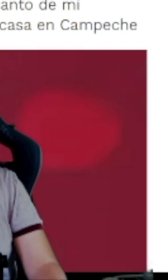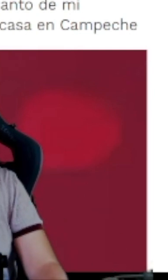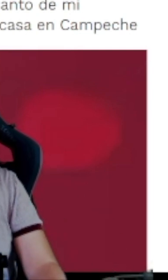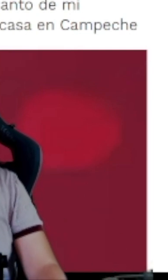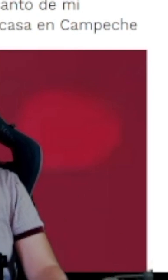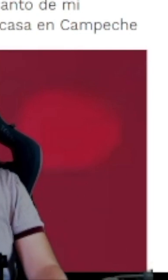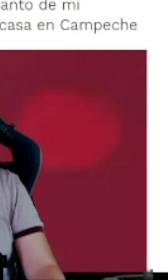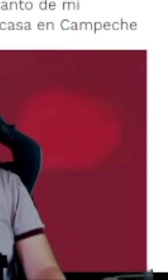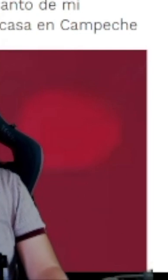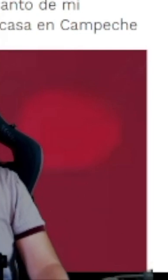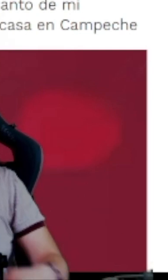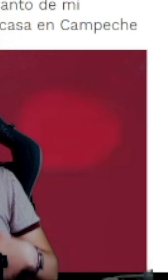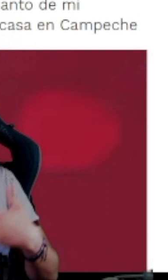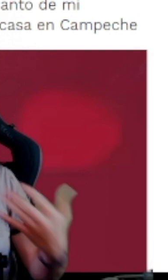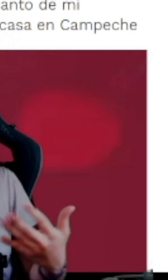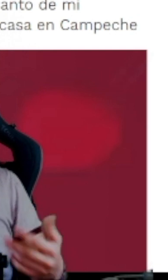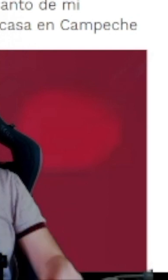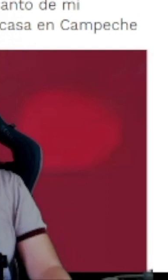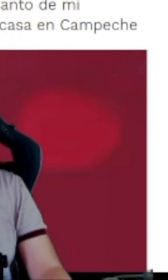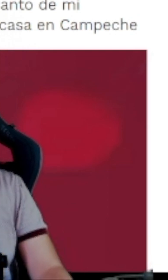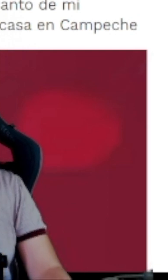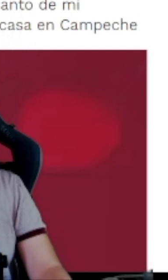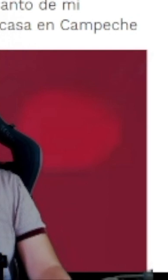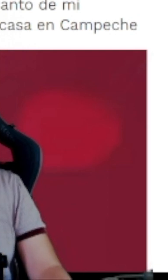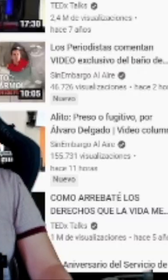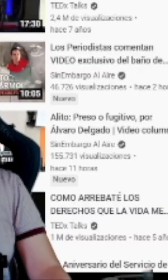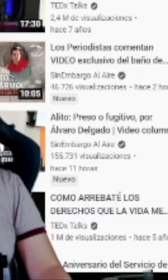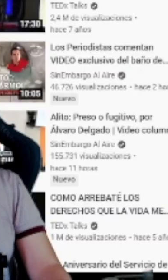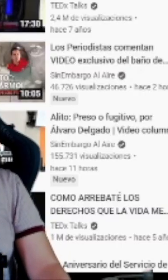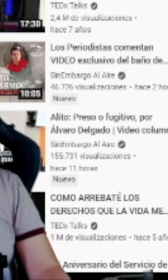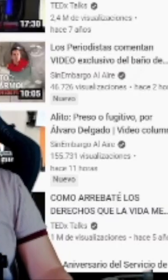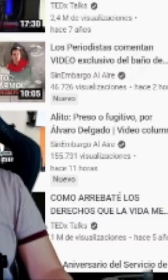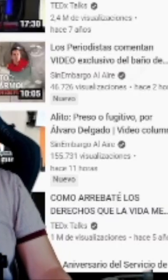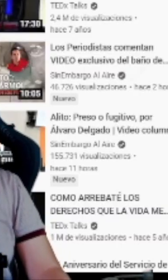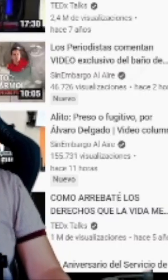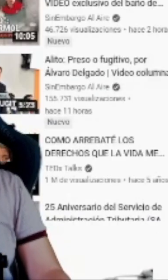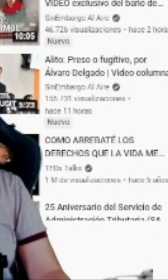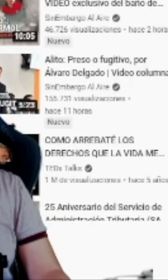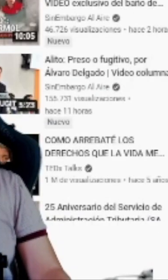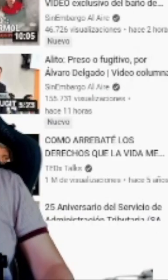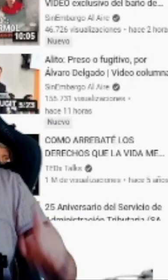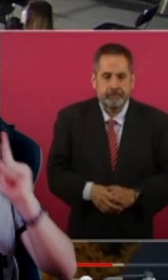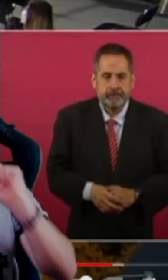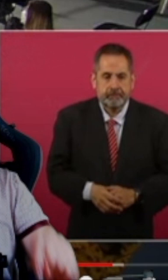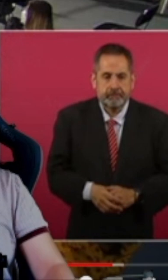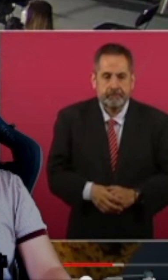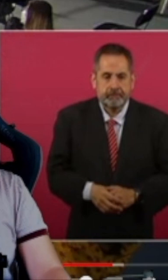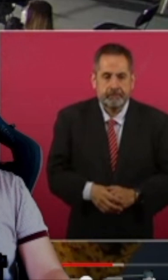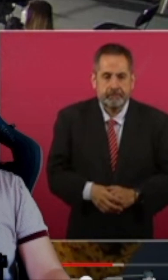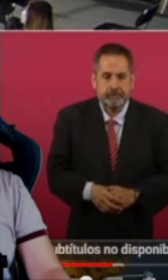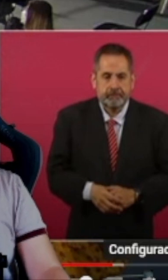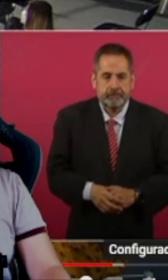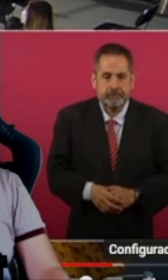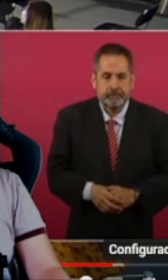la casa de Alito Moreno. Y lo dijo más bien por el tema de las filtraciones de las imágenes